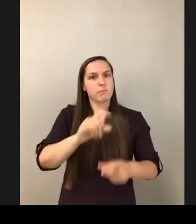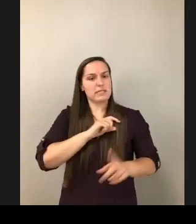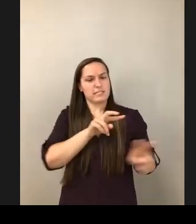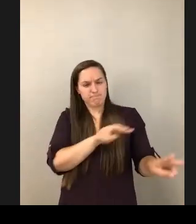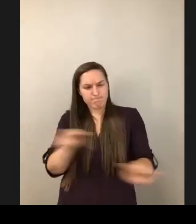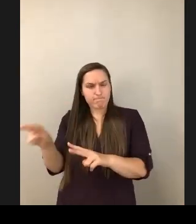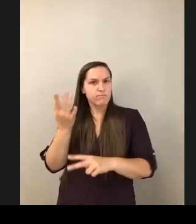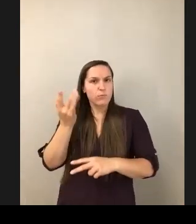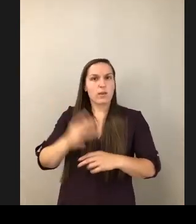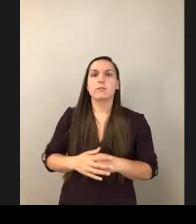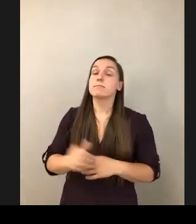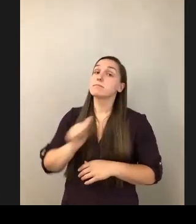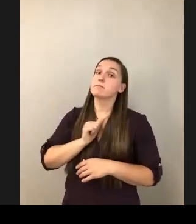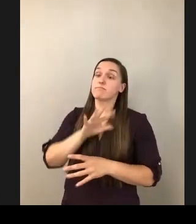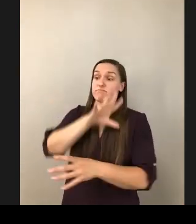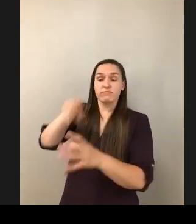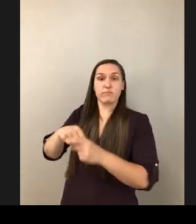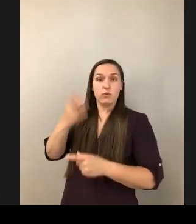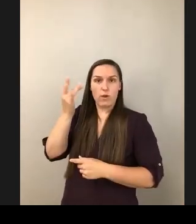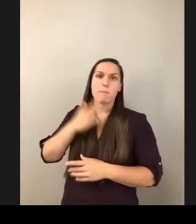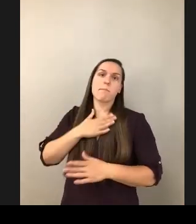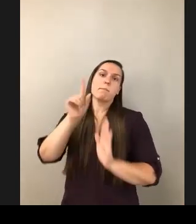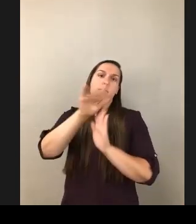pregunta, ¿cuándo entró en